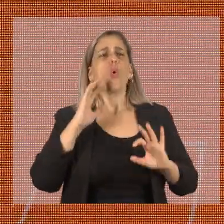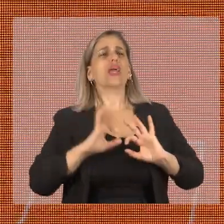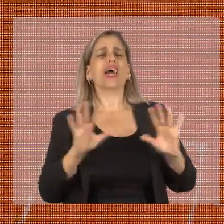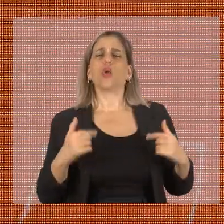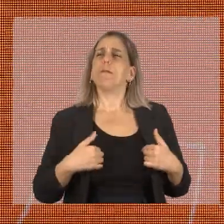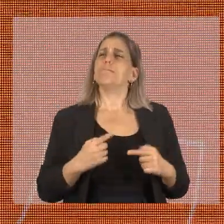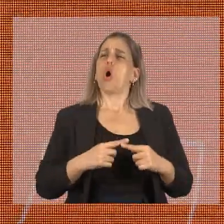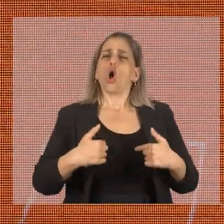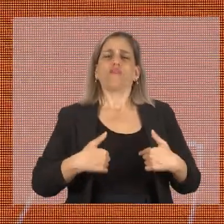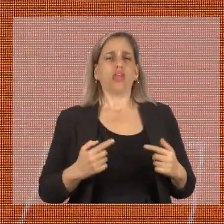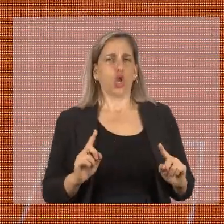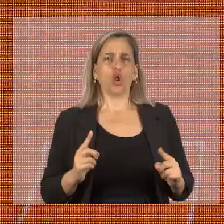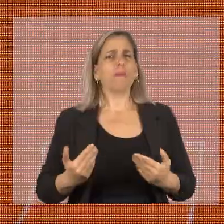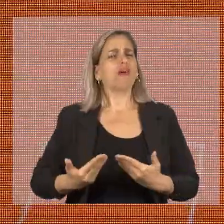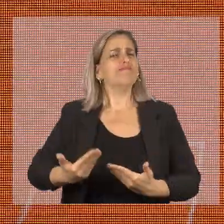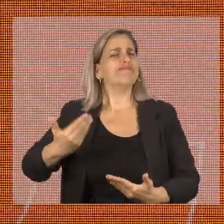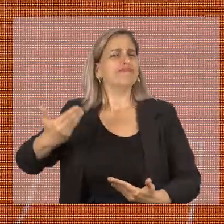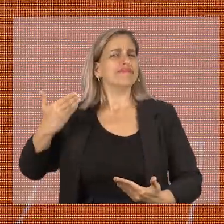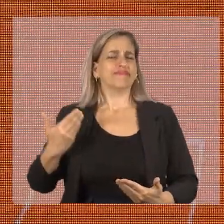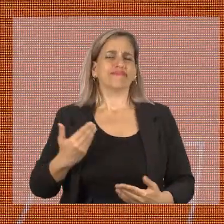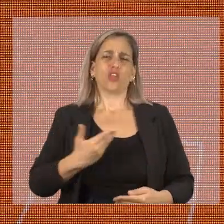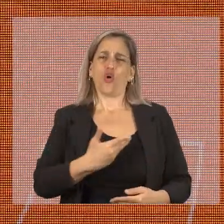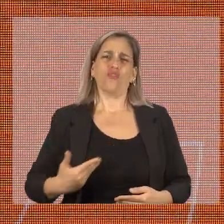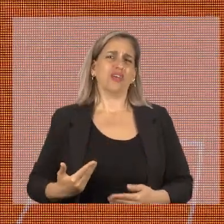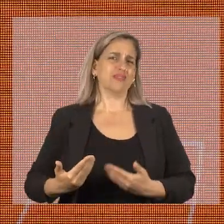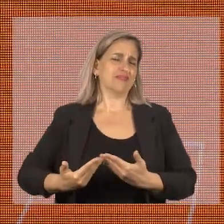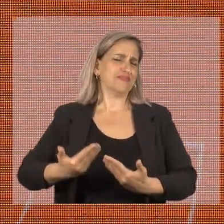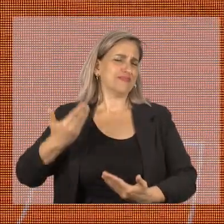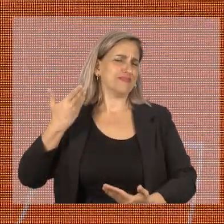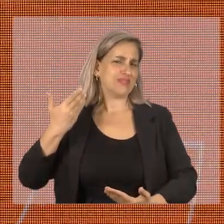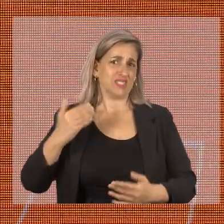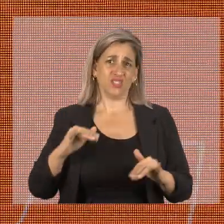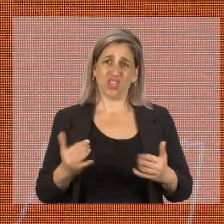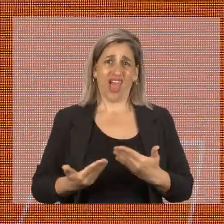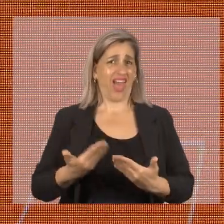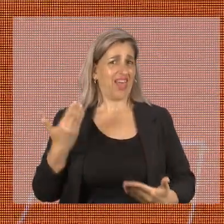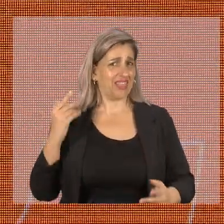no para darnos autobombo a nosotros, sino que viene de hace muchos gobiernos.